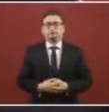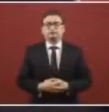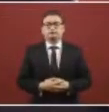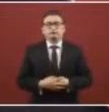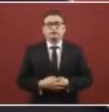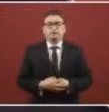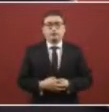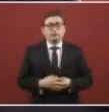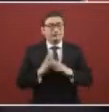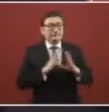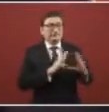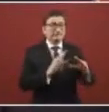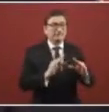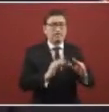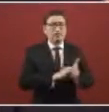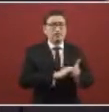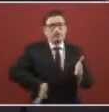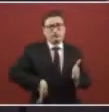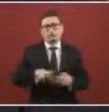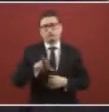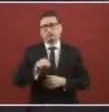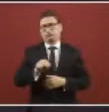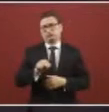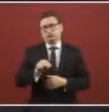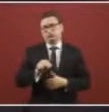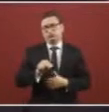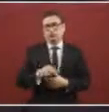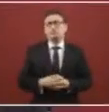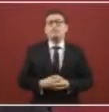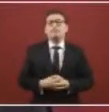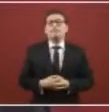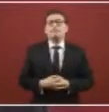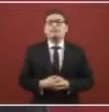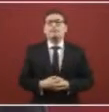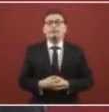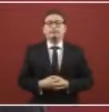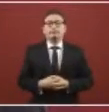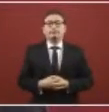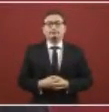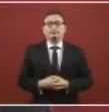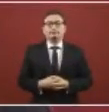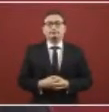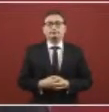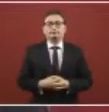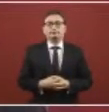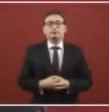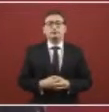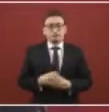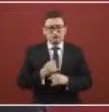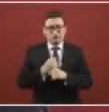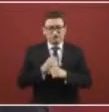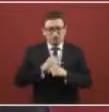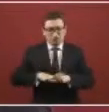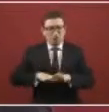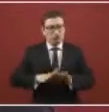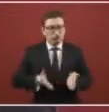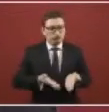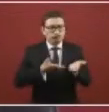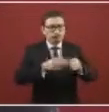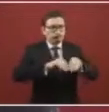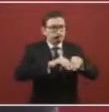debe omitirse y que debemos de transmitir información